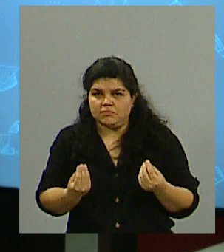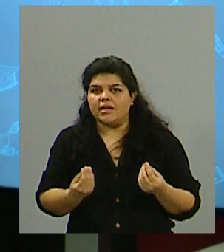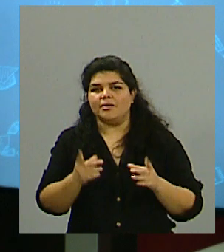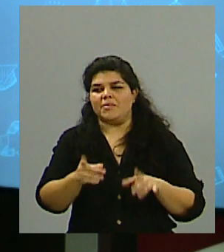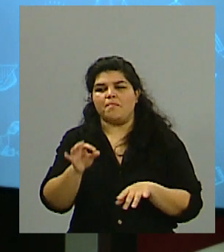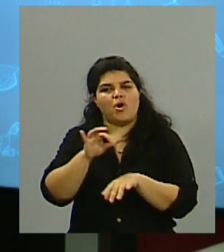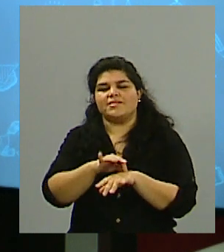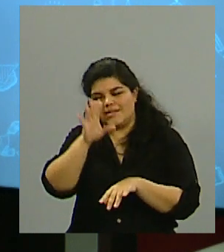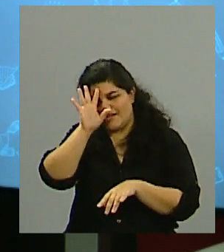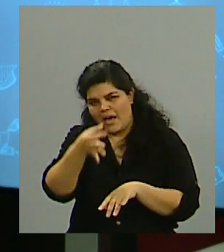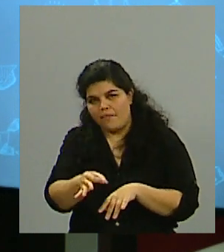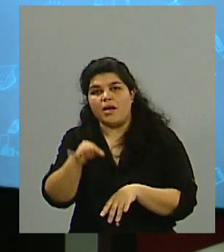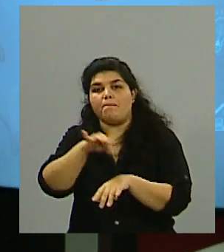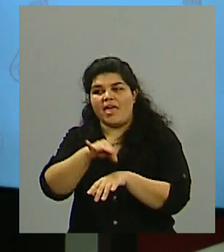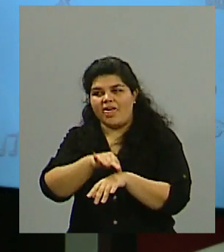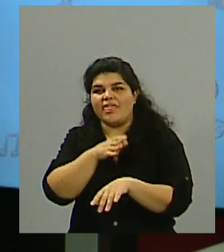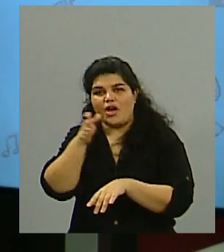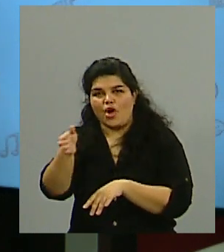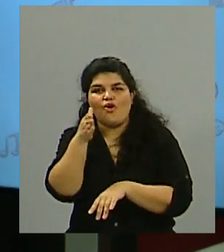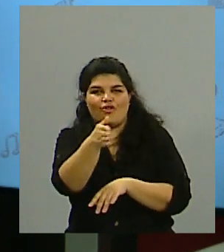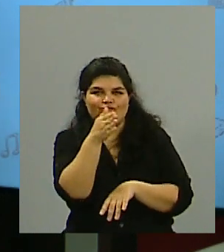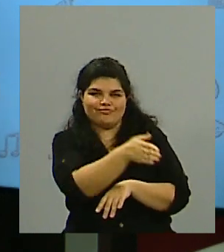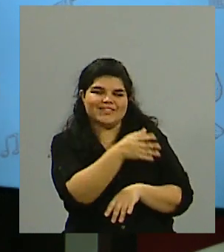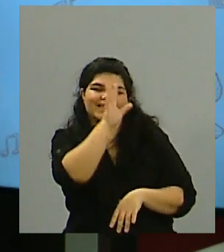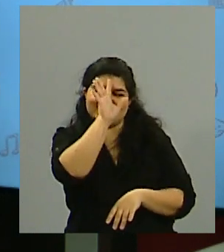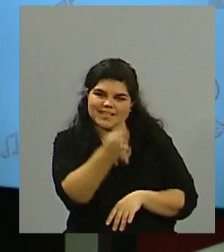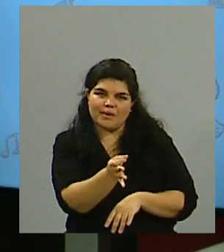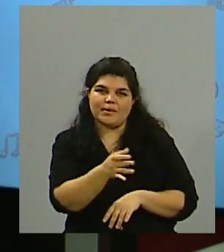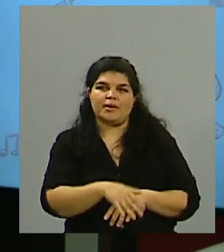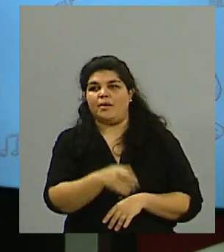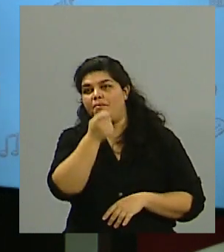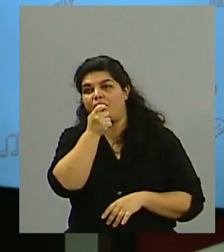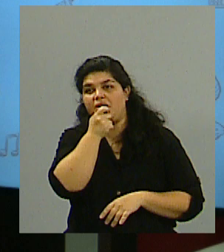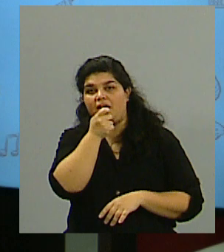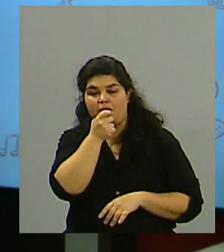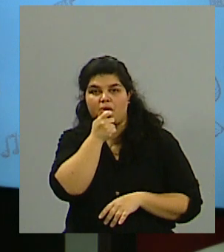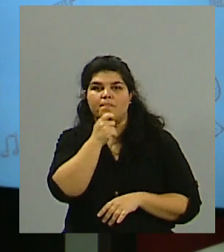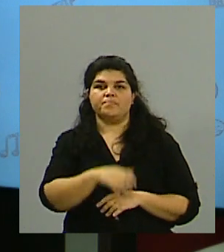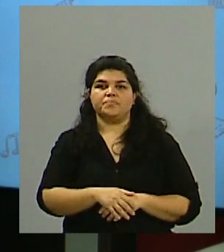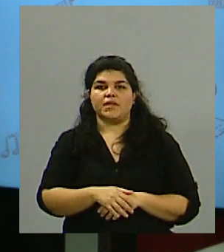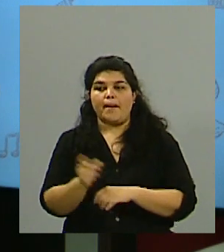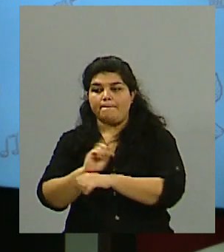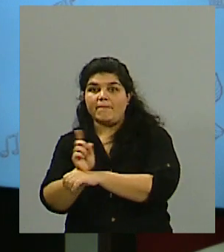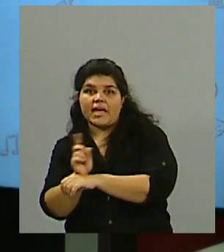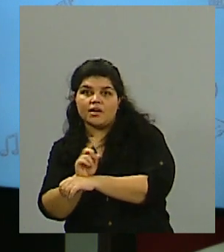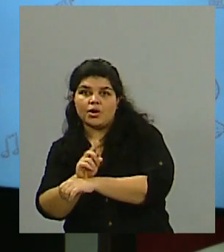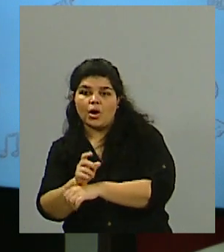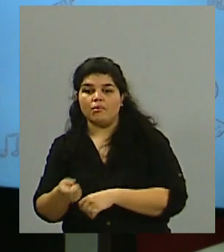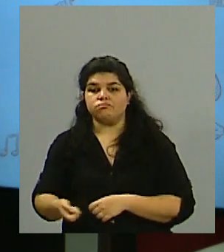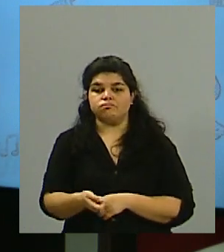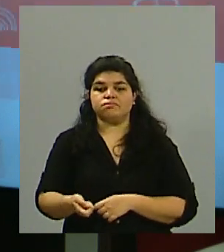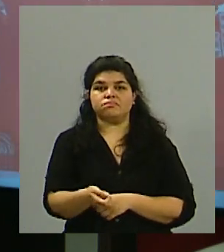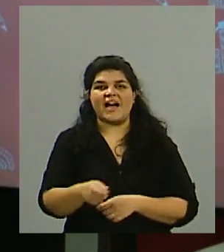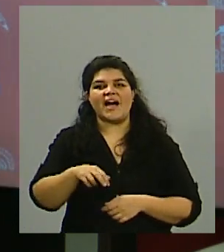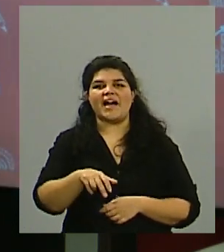la actividad que lleva adelante un profesional. Pero ¿qué cosas son? Por ejemplo, sacar a caminar al perro. Hay gente que no lo saca, que los tiene en el patio. Pero eso es